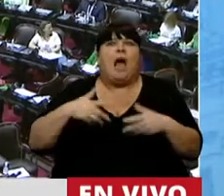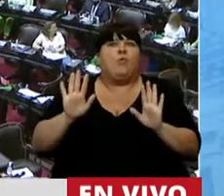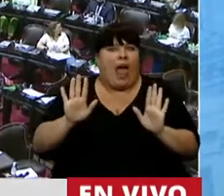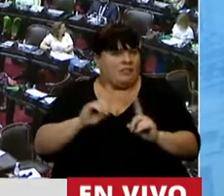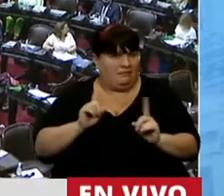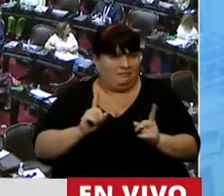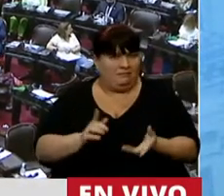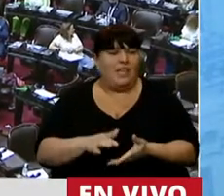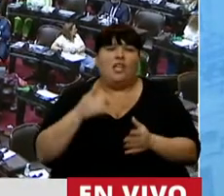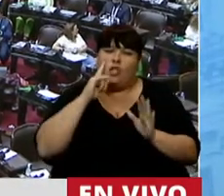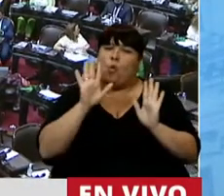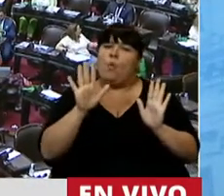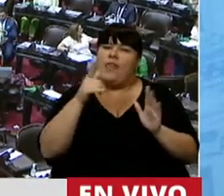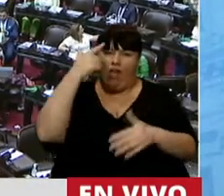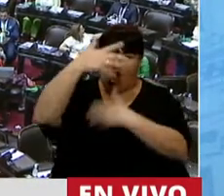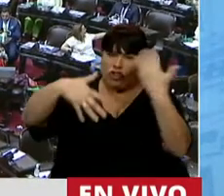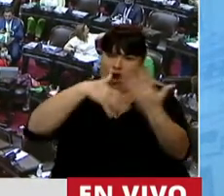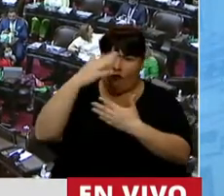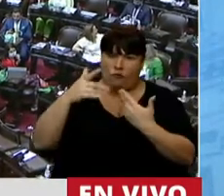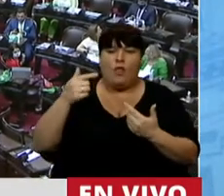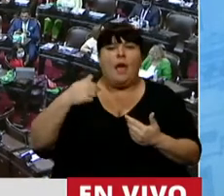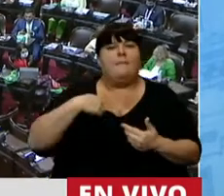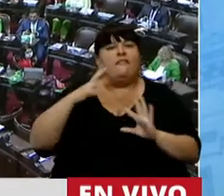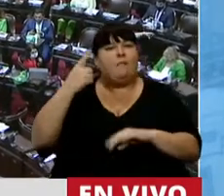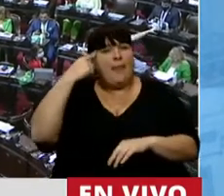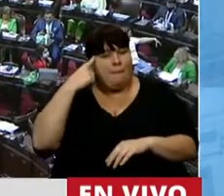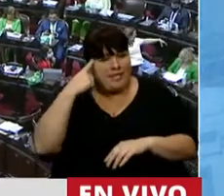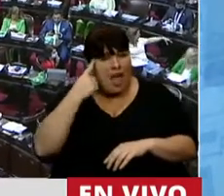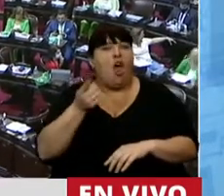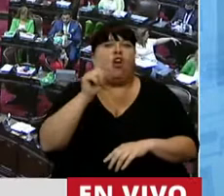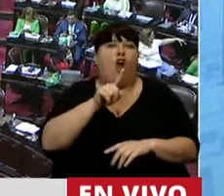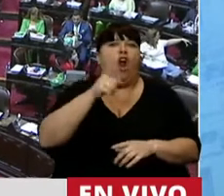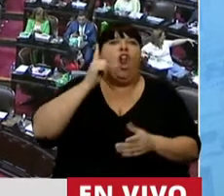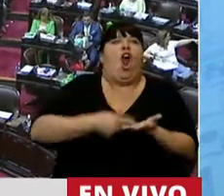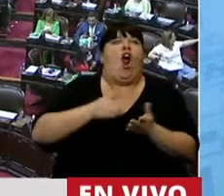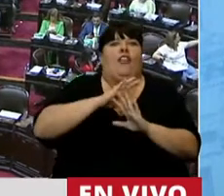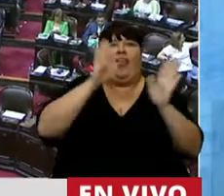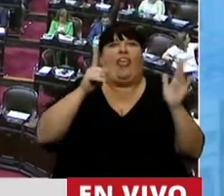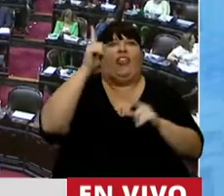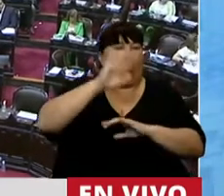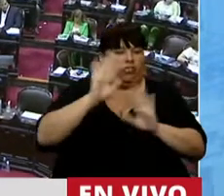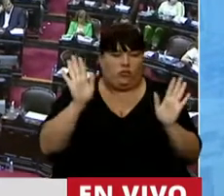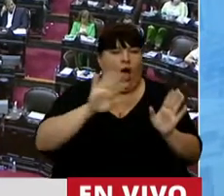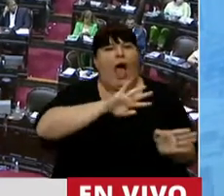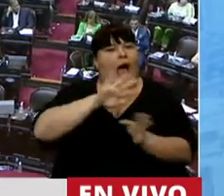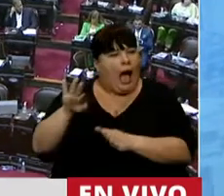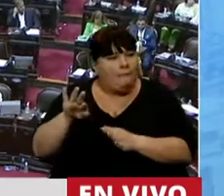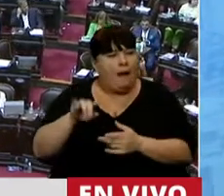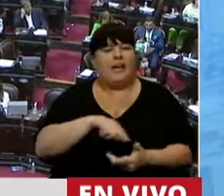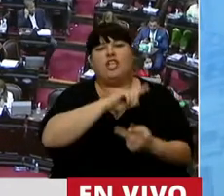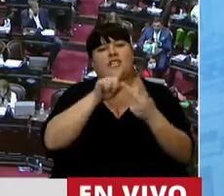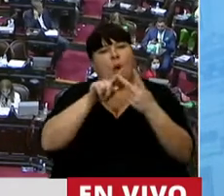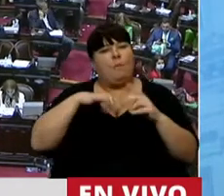natural. Así que cuidado con confundir nuestras propias creencias con órdenes divinos. Y por otro lado, una